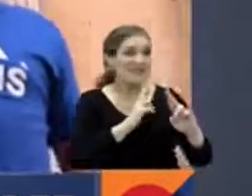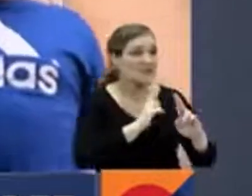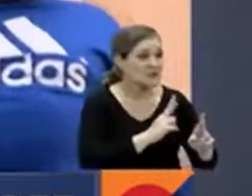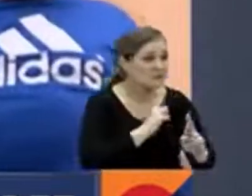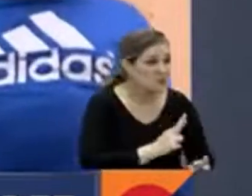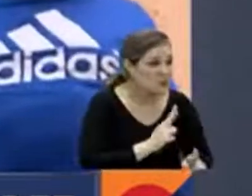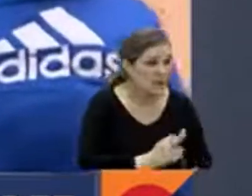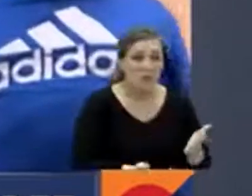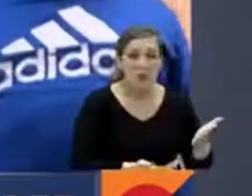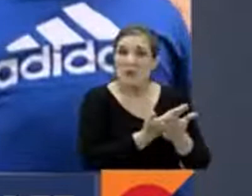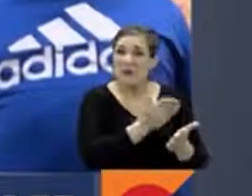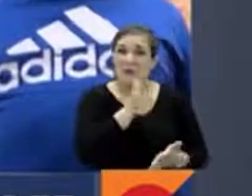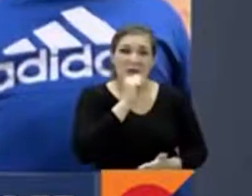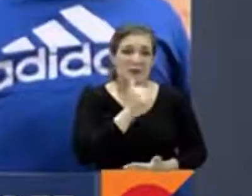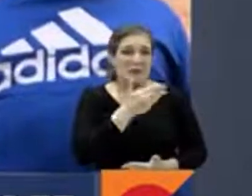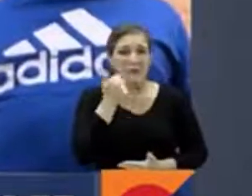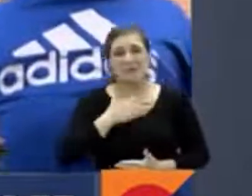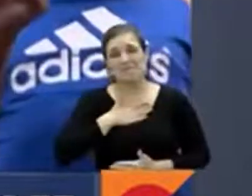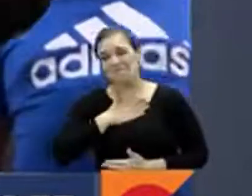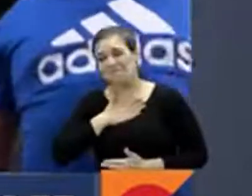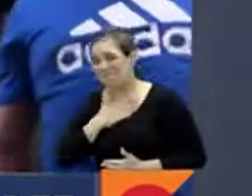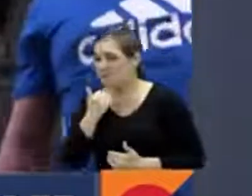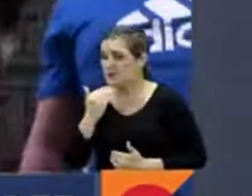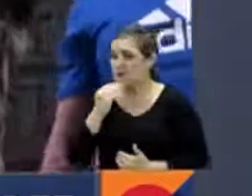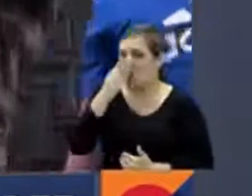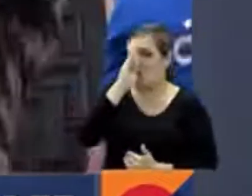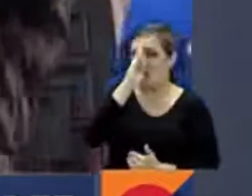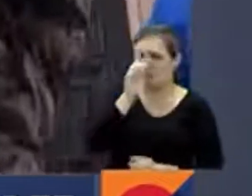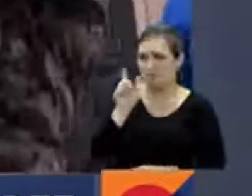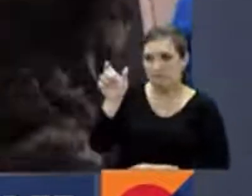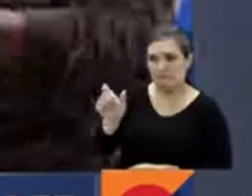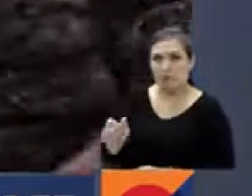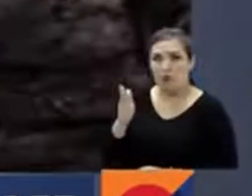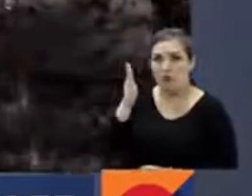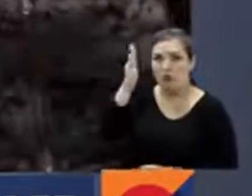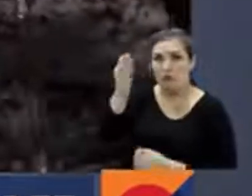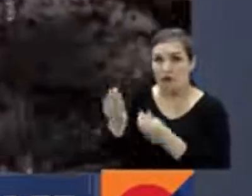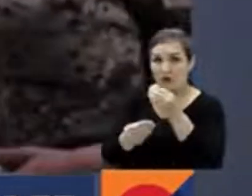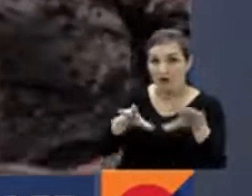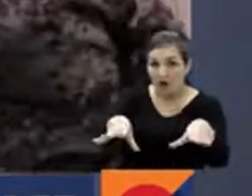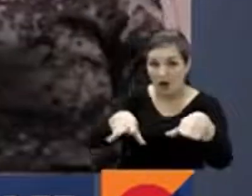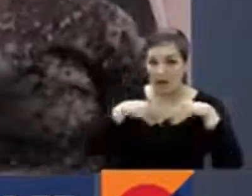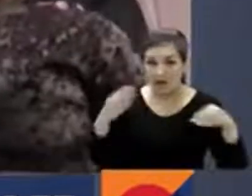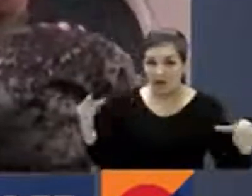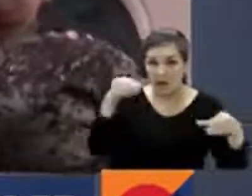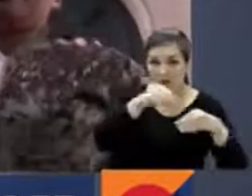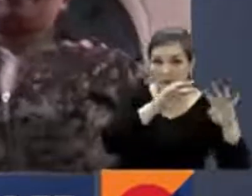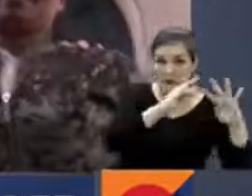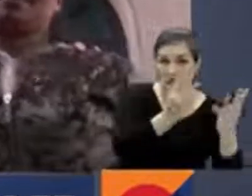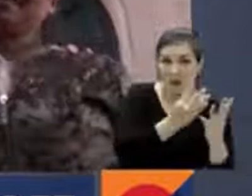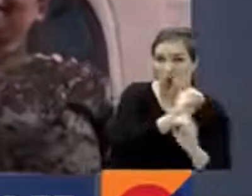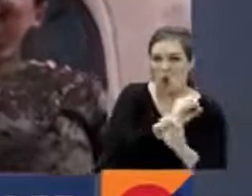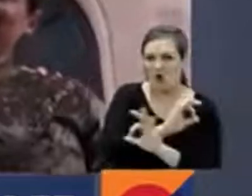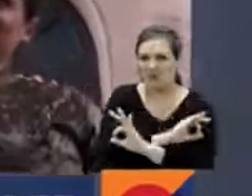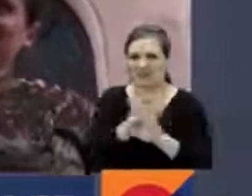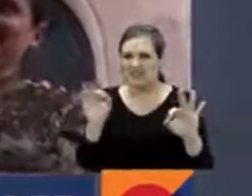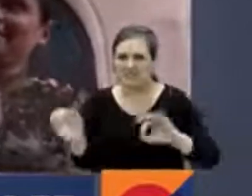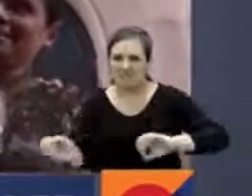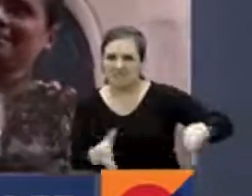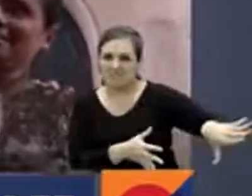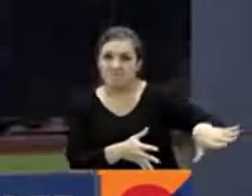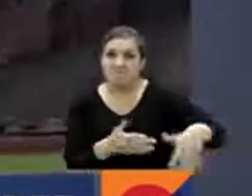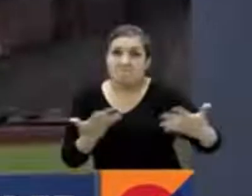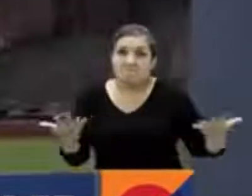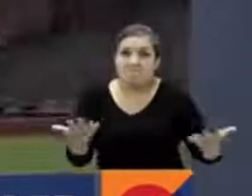las propuestas. Hay expectativa frente al futuro político de Rodolfo Hernández luego de las decisiones o de los resultados de las